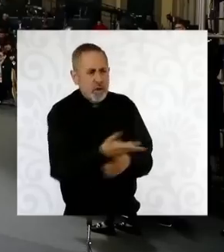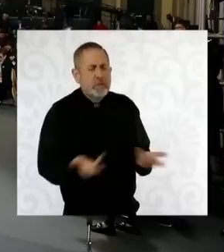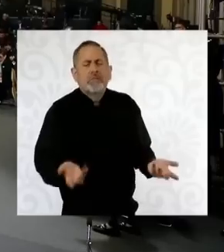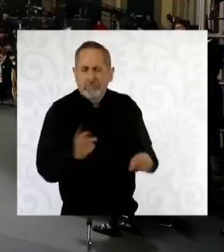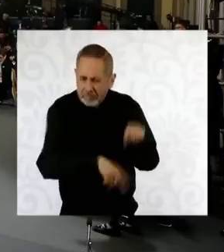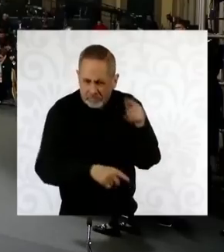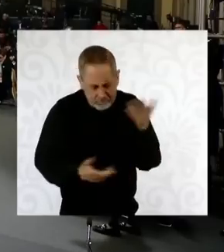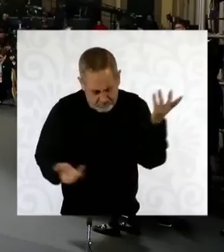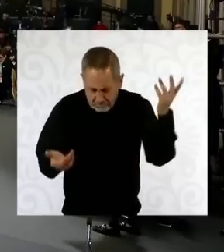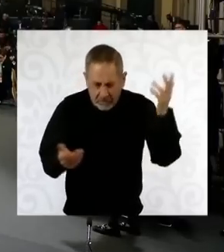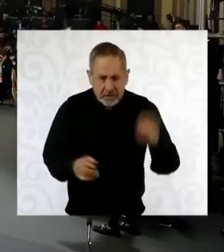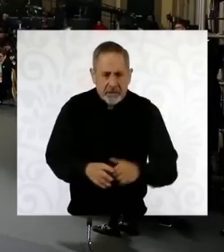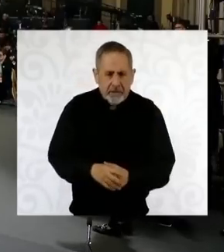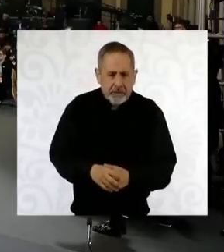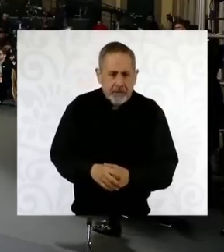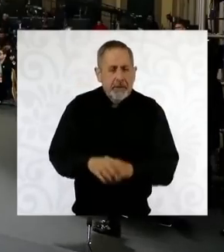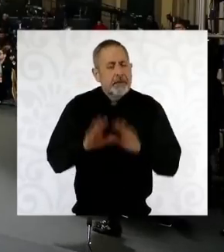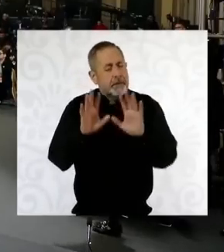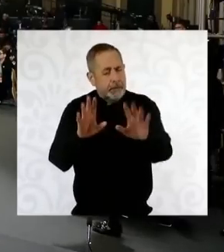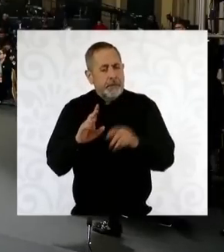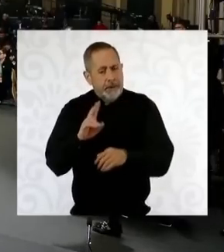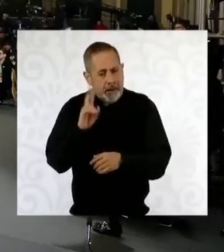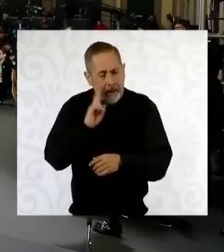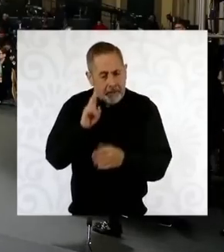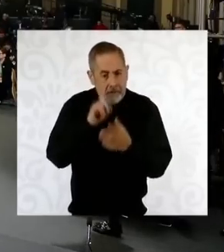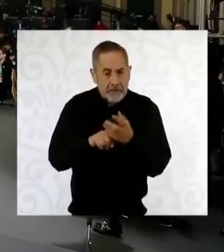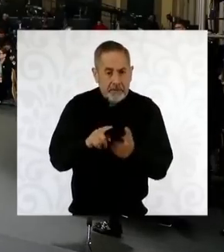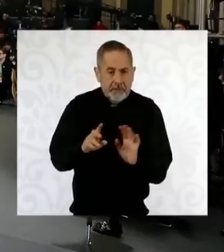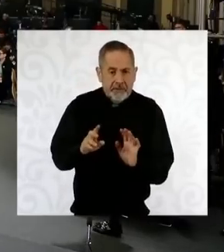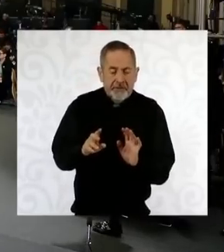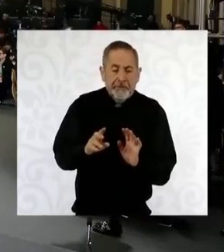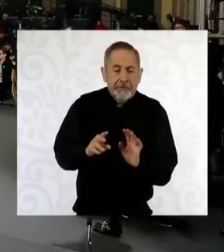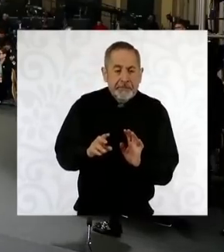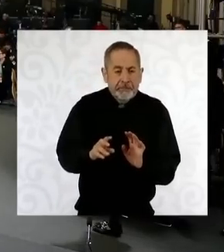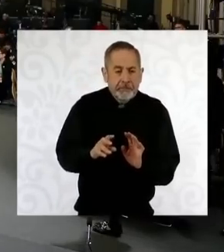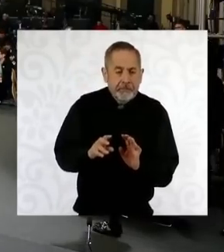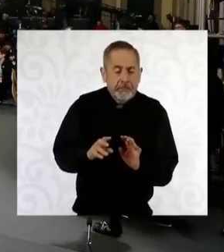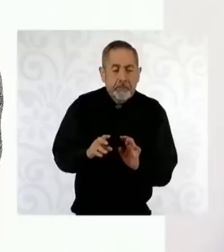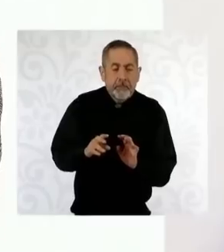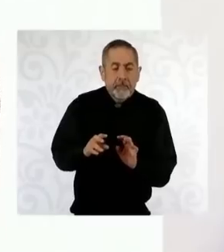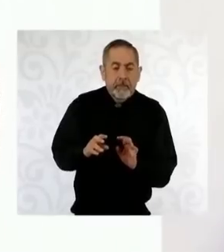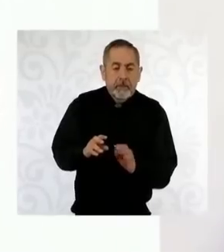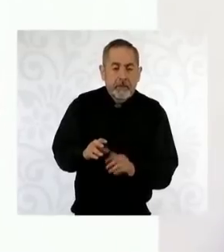Entonces, habría que ver, pues, no pretendo